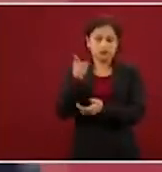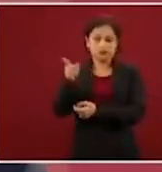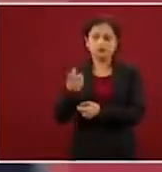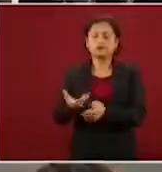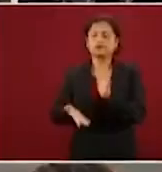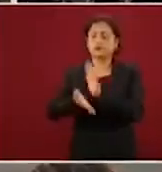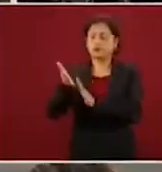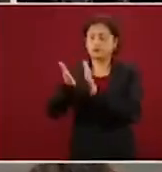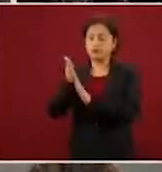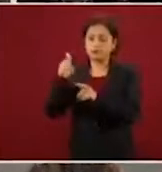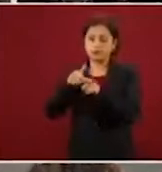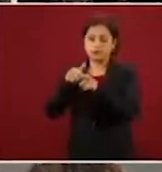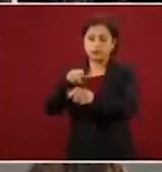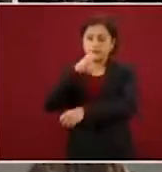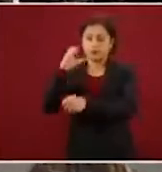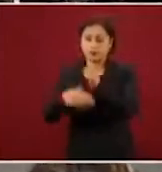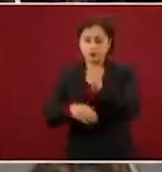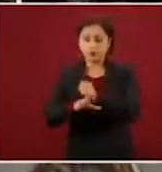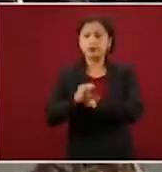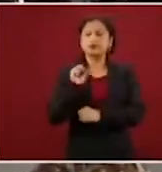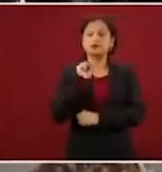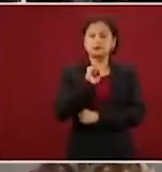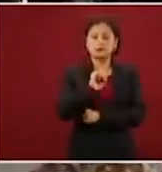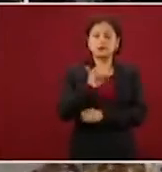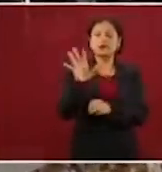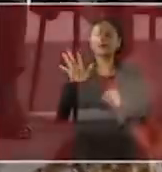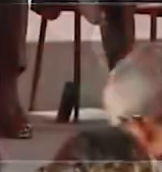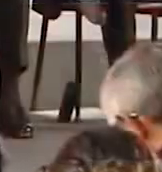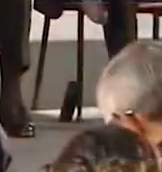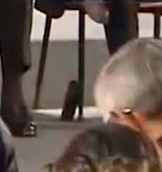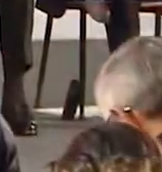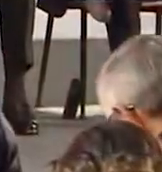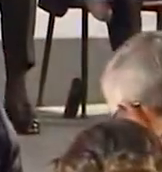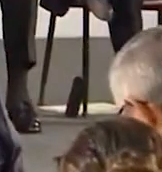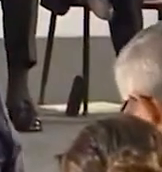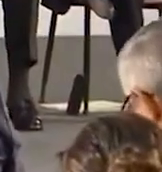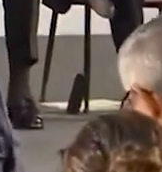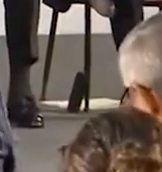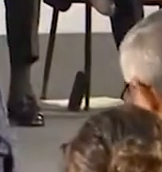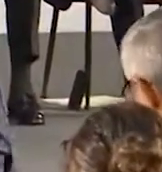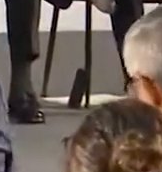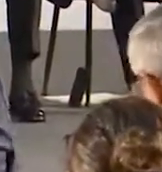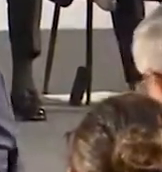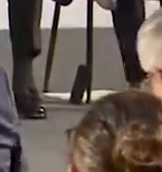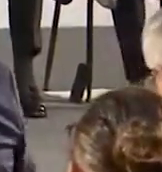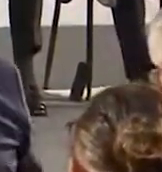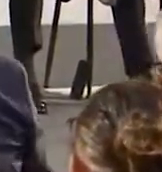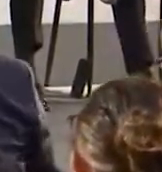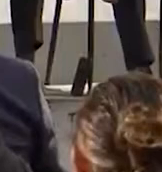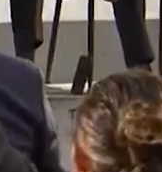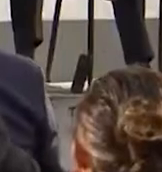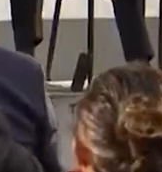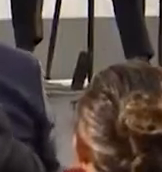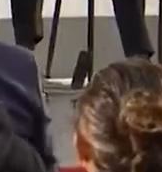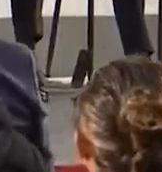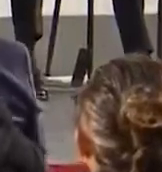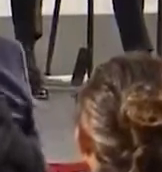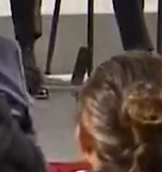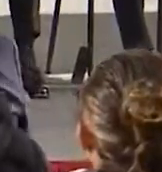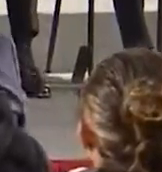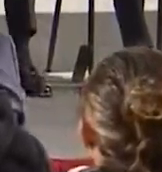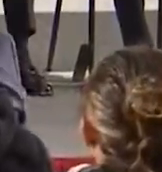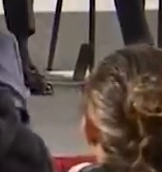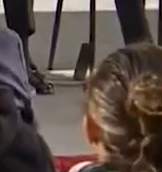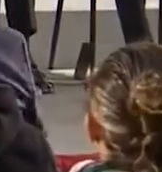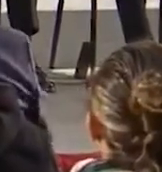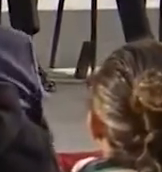además? ¿Por qué no nuevas presas? Porque se van a modernizar las turbinas de las